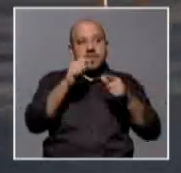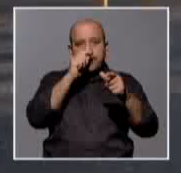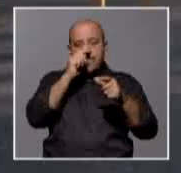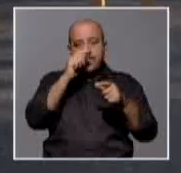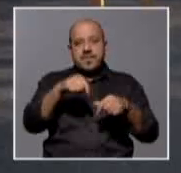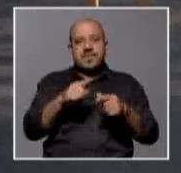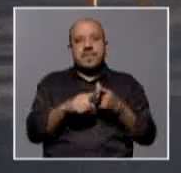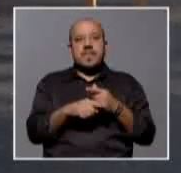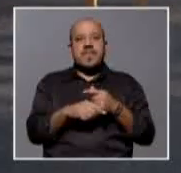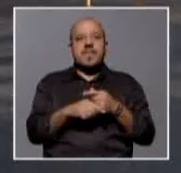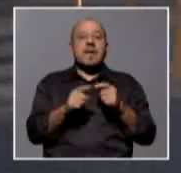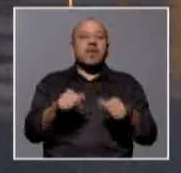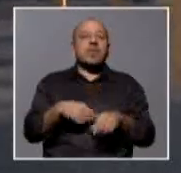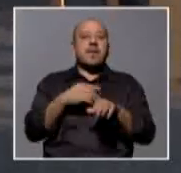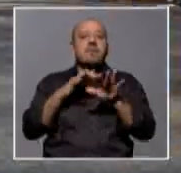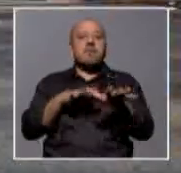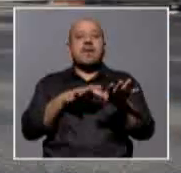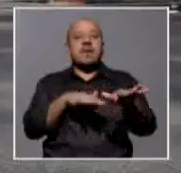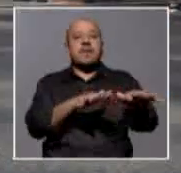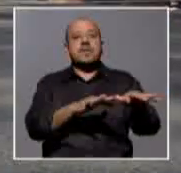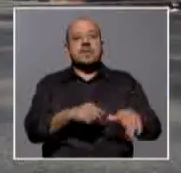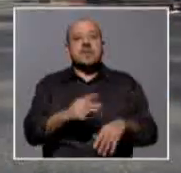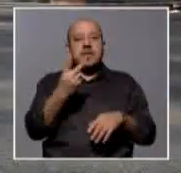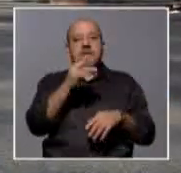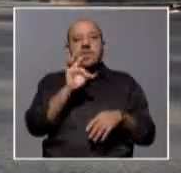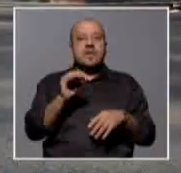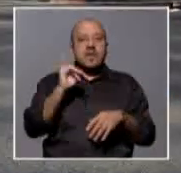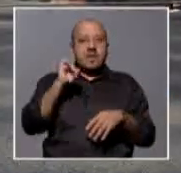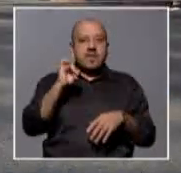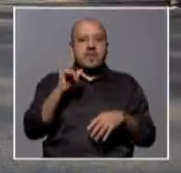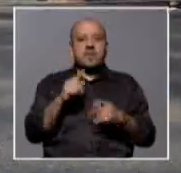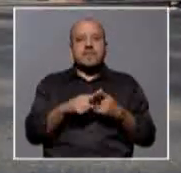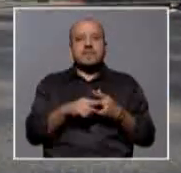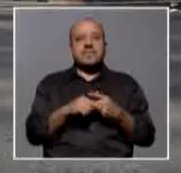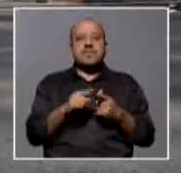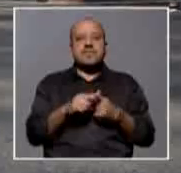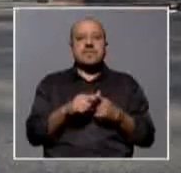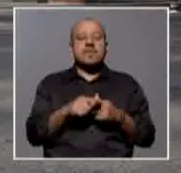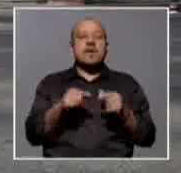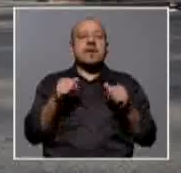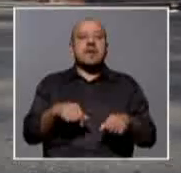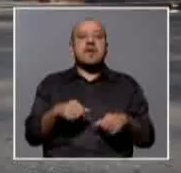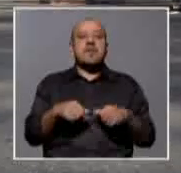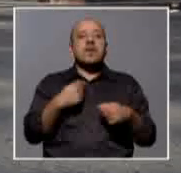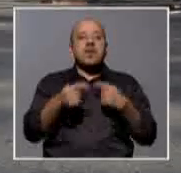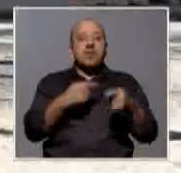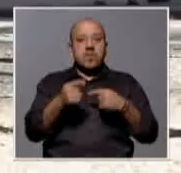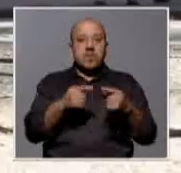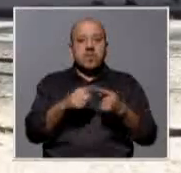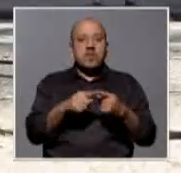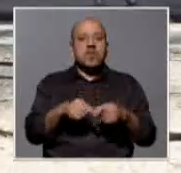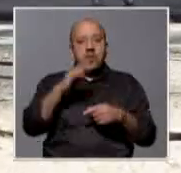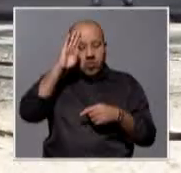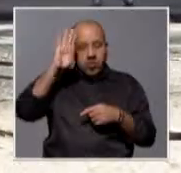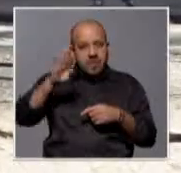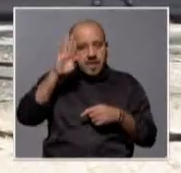de la marcha en una marcha tradicional de 20 de mayo. Y aquí, para seguir con los ejemplos visuales de estos elementos de